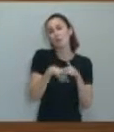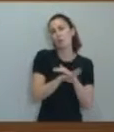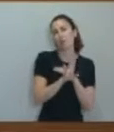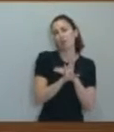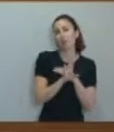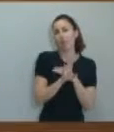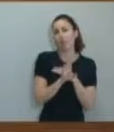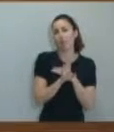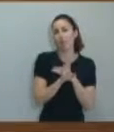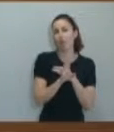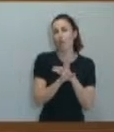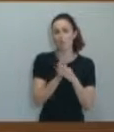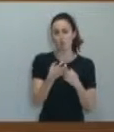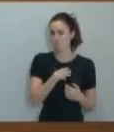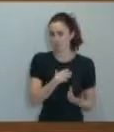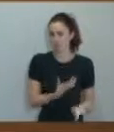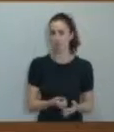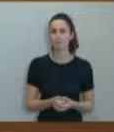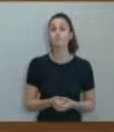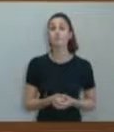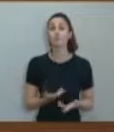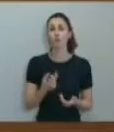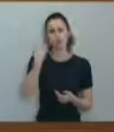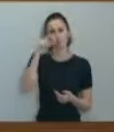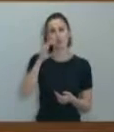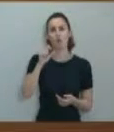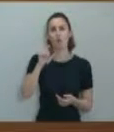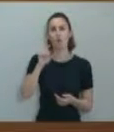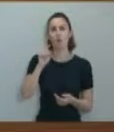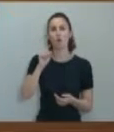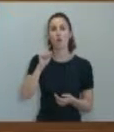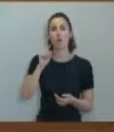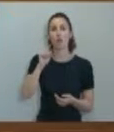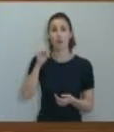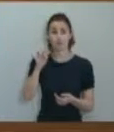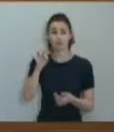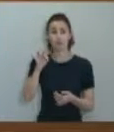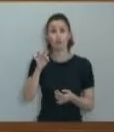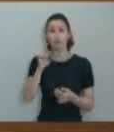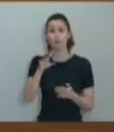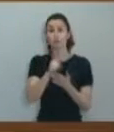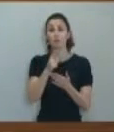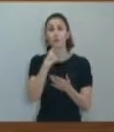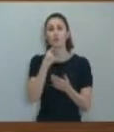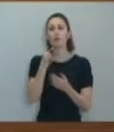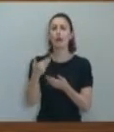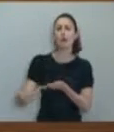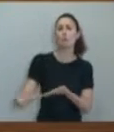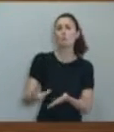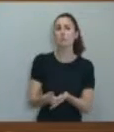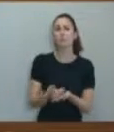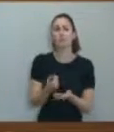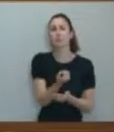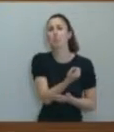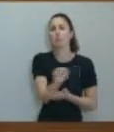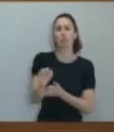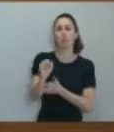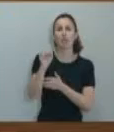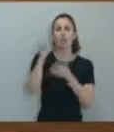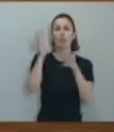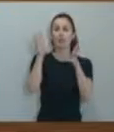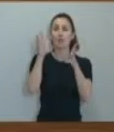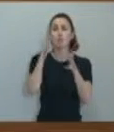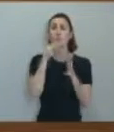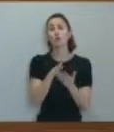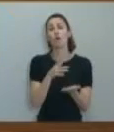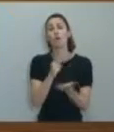cabeza debajo del ala. Y yo ya sé que la OLAF gira unas recomendaciones a la Comisión. Yo ya sé que hay un plazo para formular